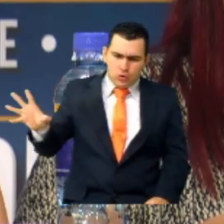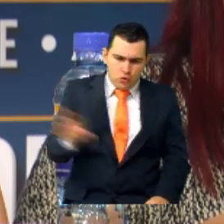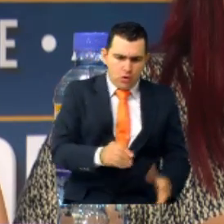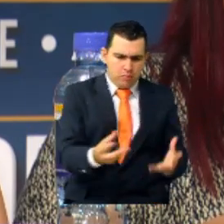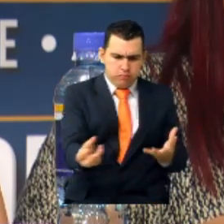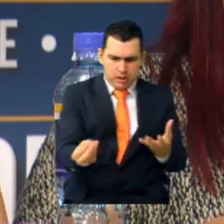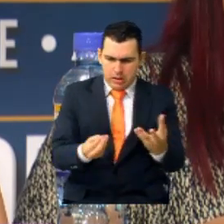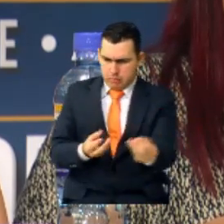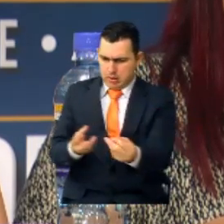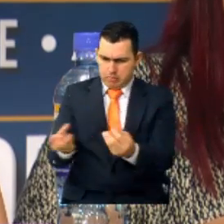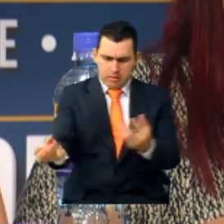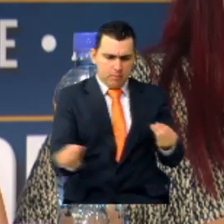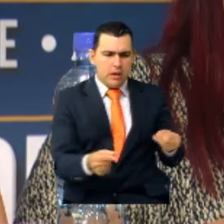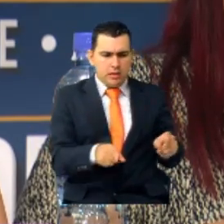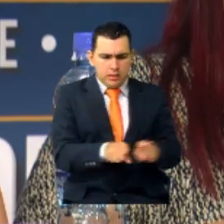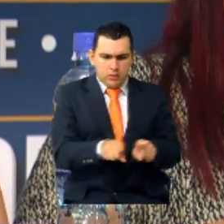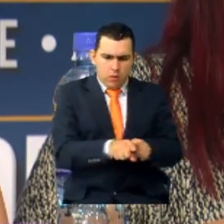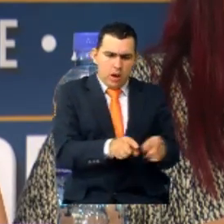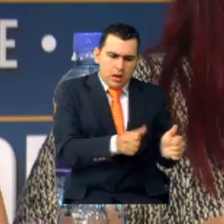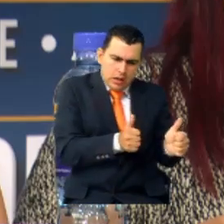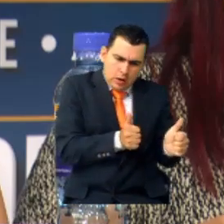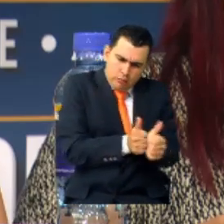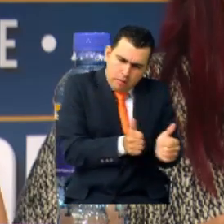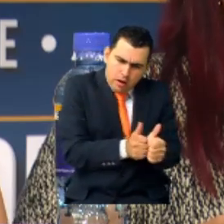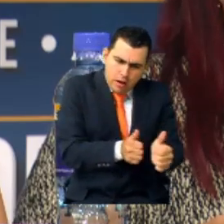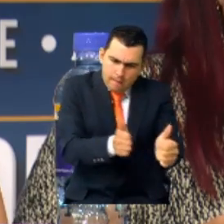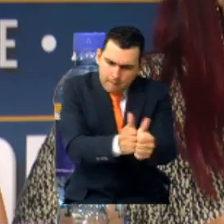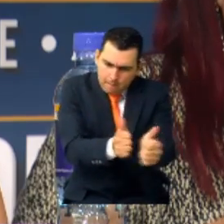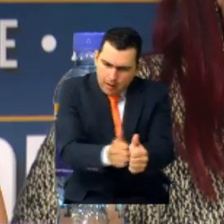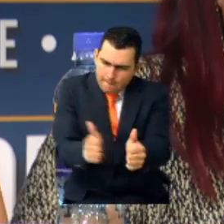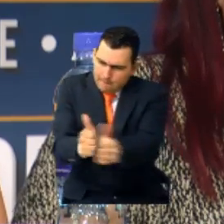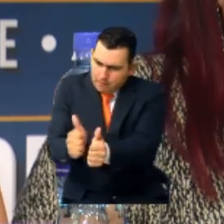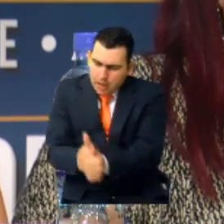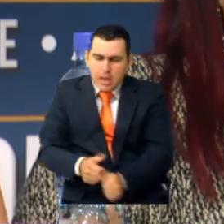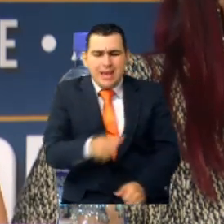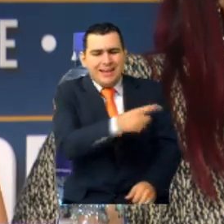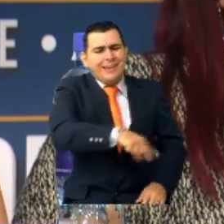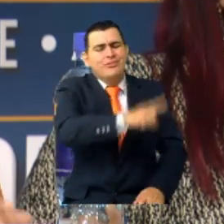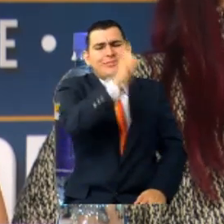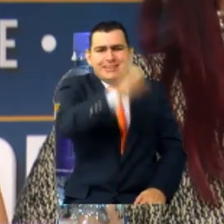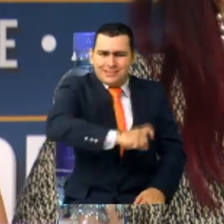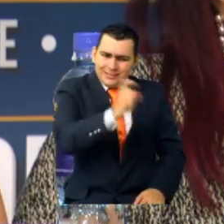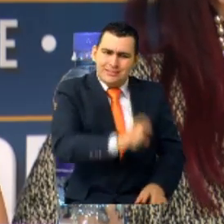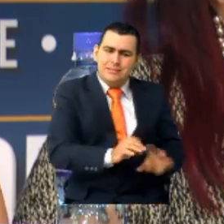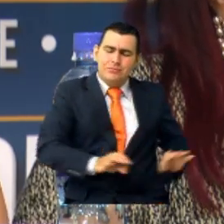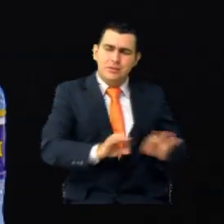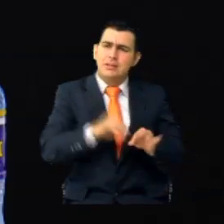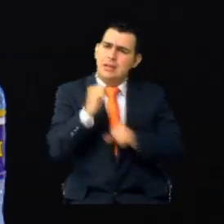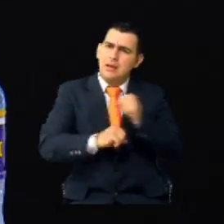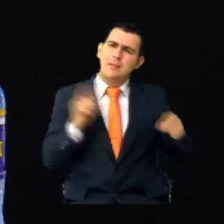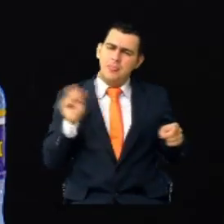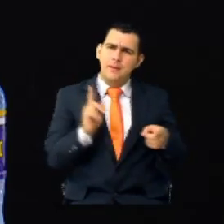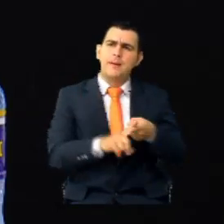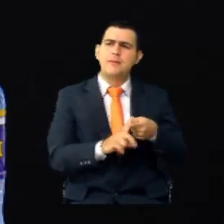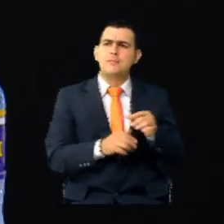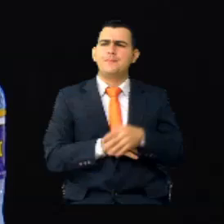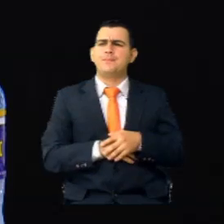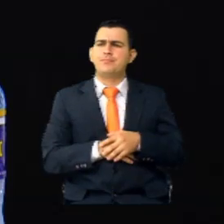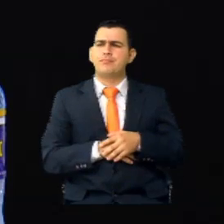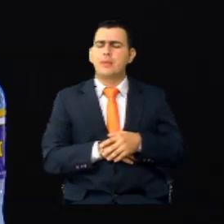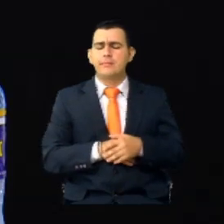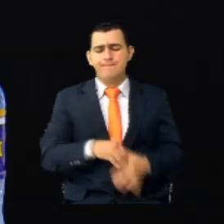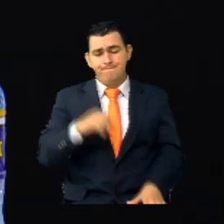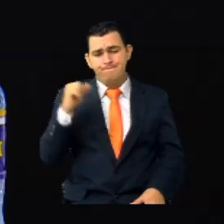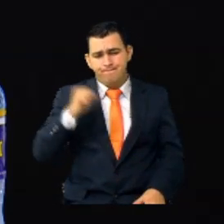de derechos humanos este acompañamiento que tanto han necesitado y han requerido por años? Bueno, es que además más